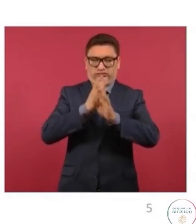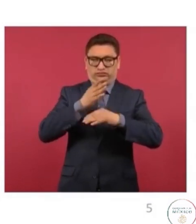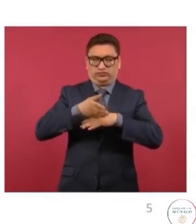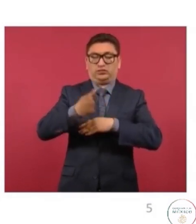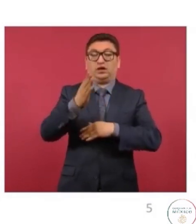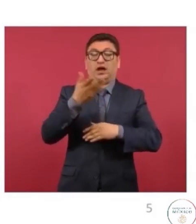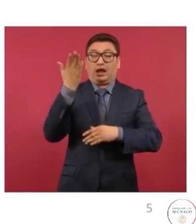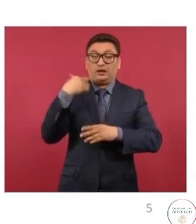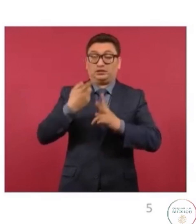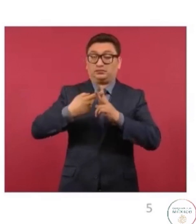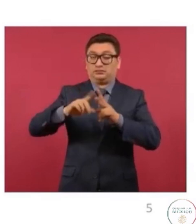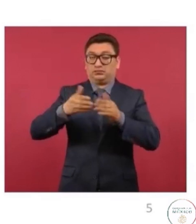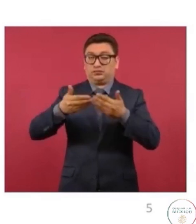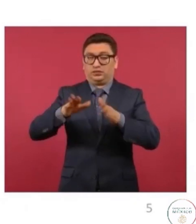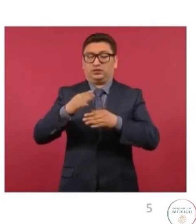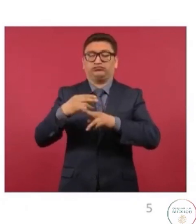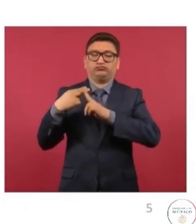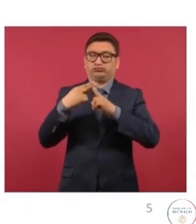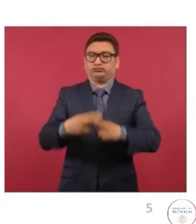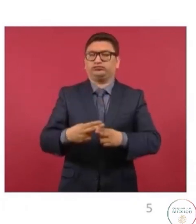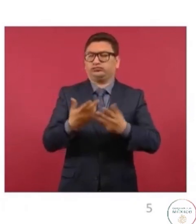que inició operaciones a la fecha